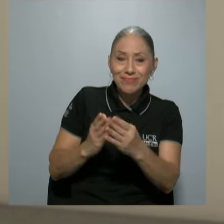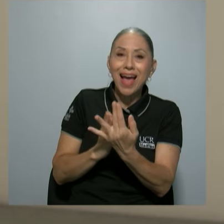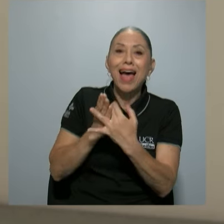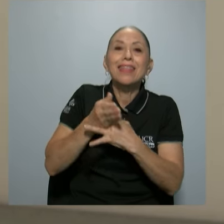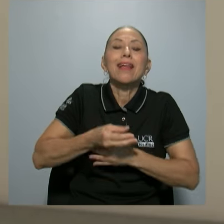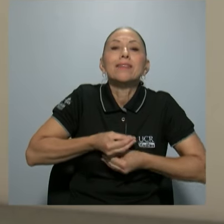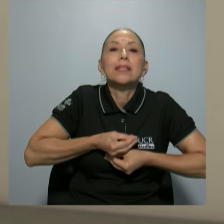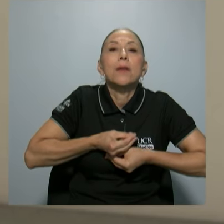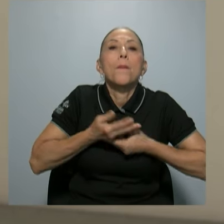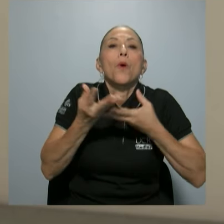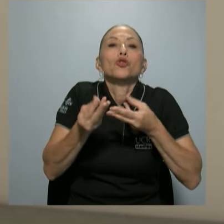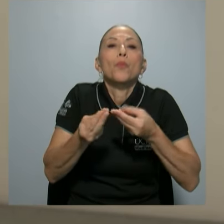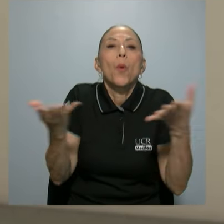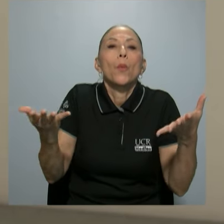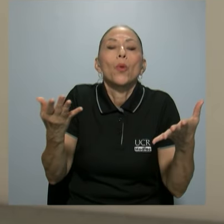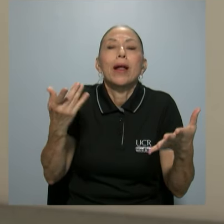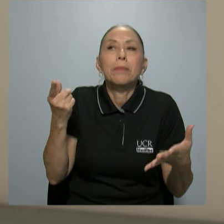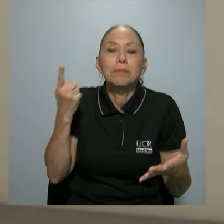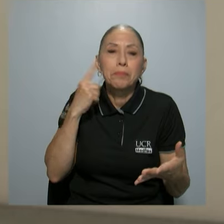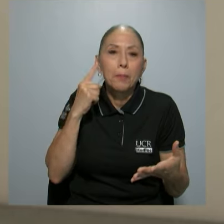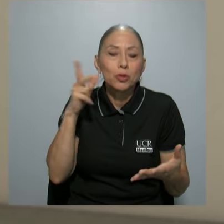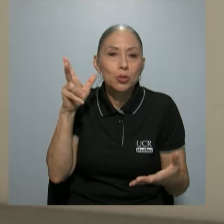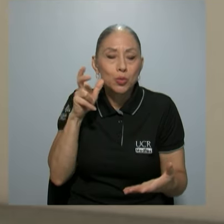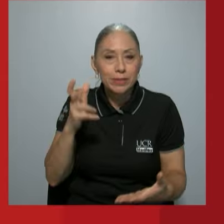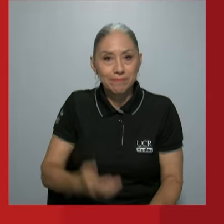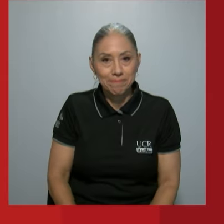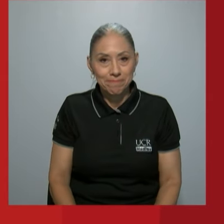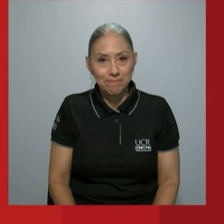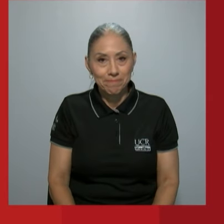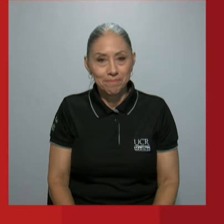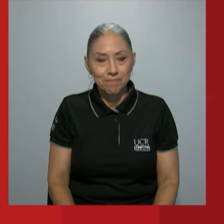realizamos aquí. Vamos a escucharlas.